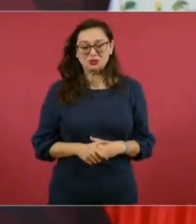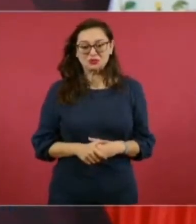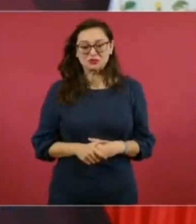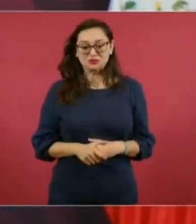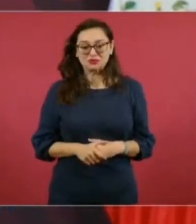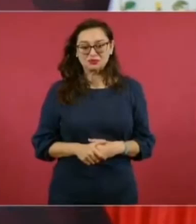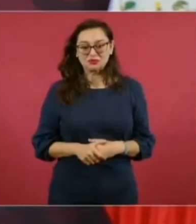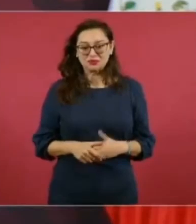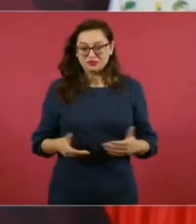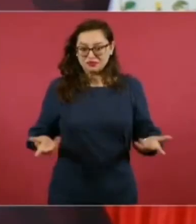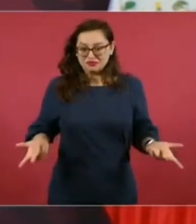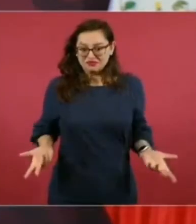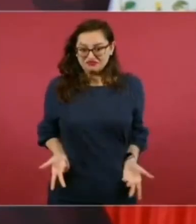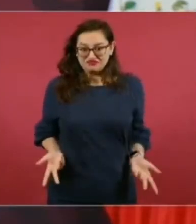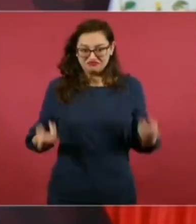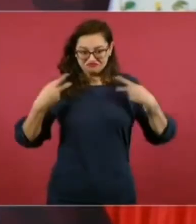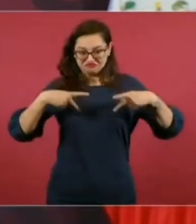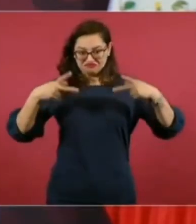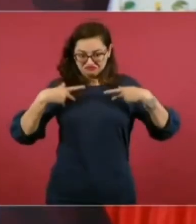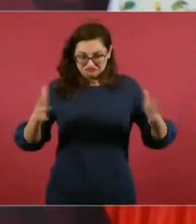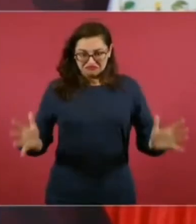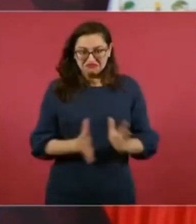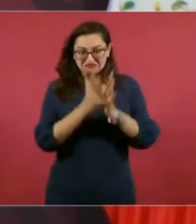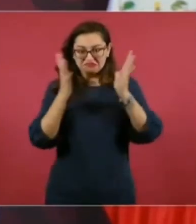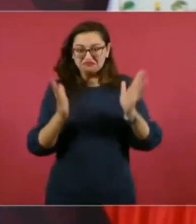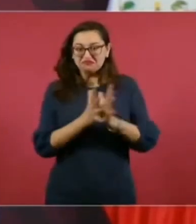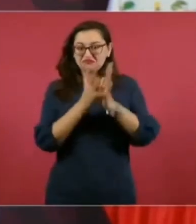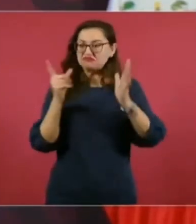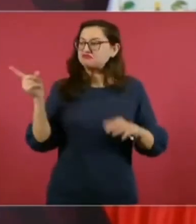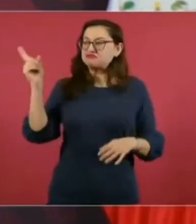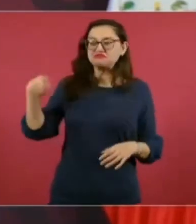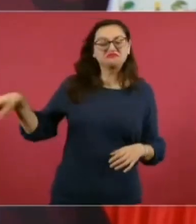No quieren que la gente participe.